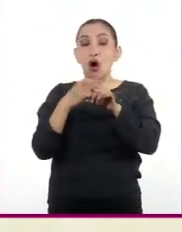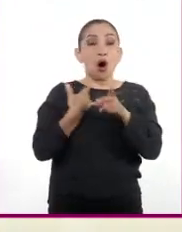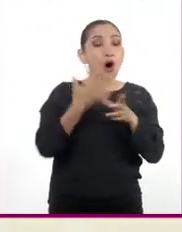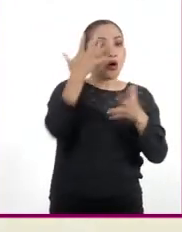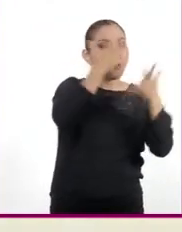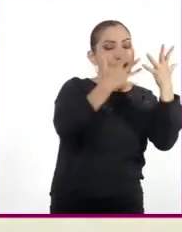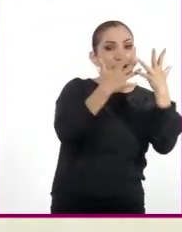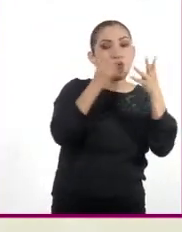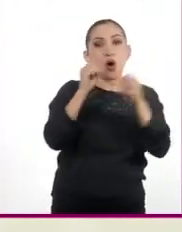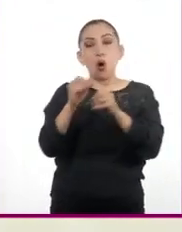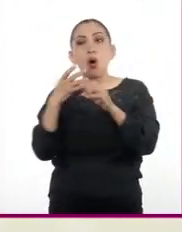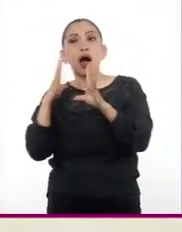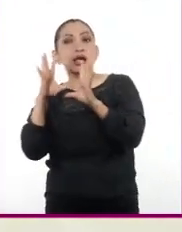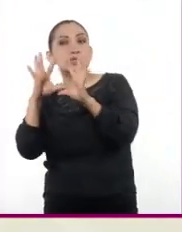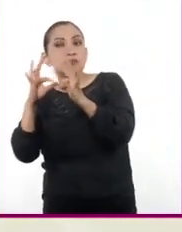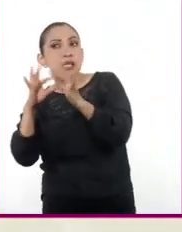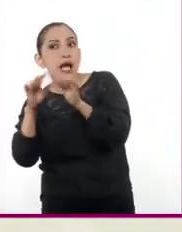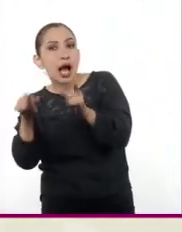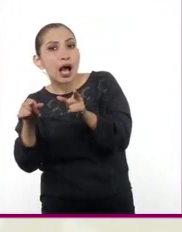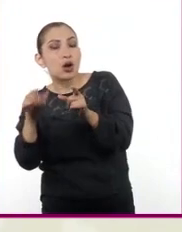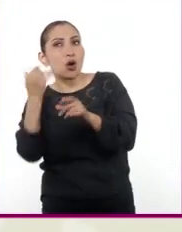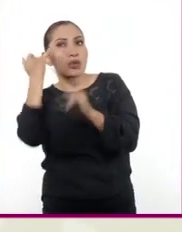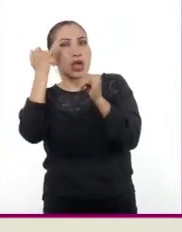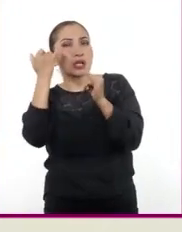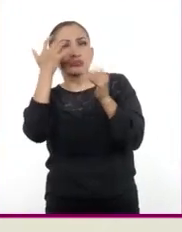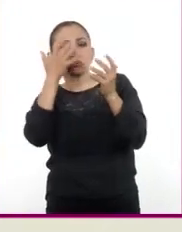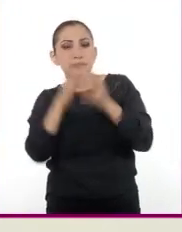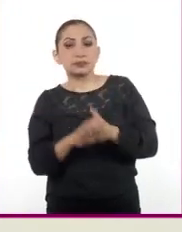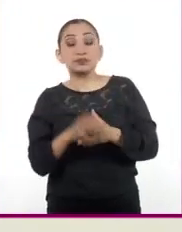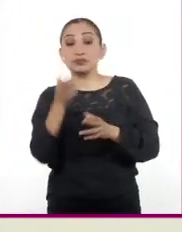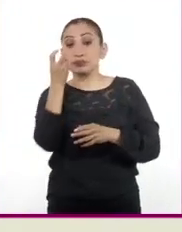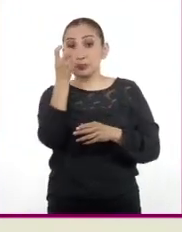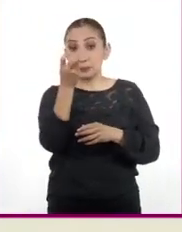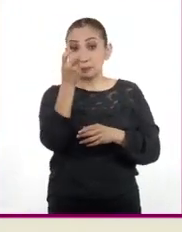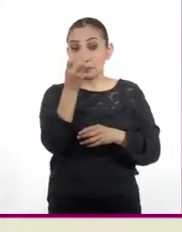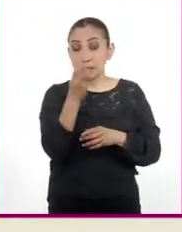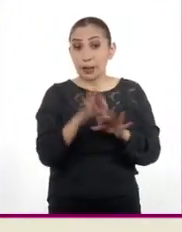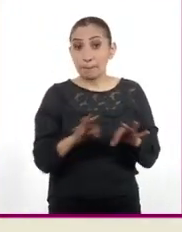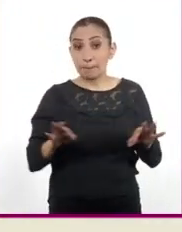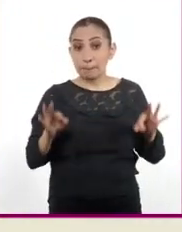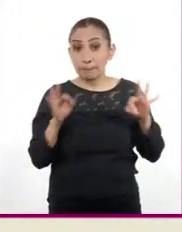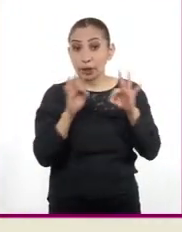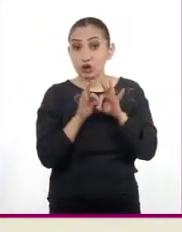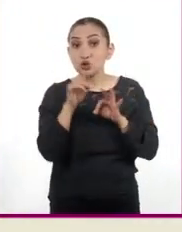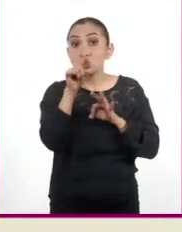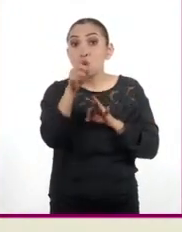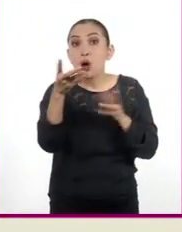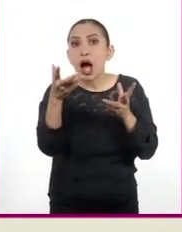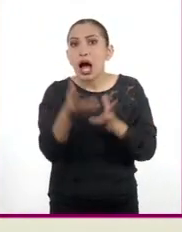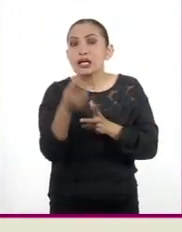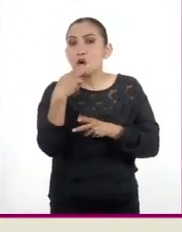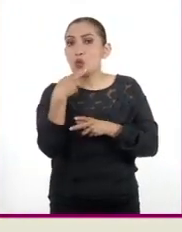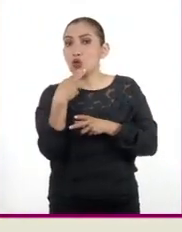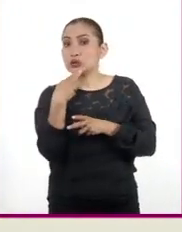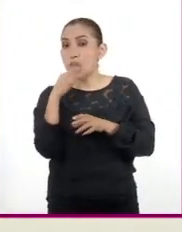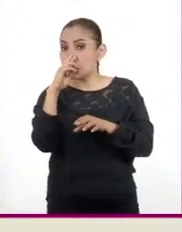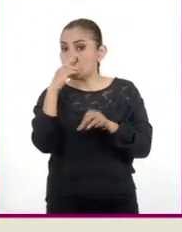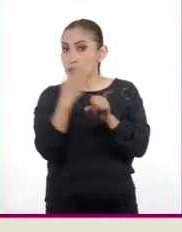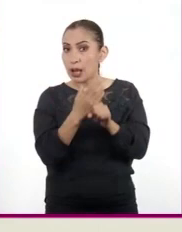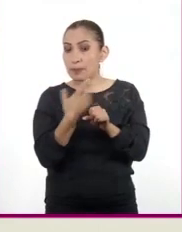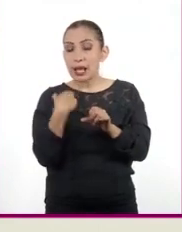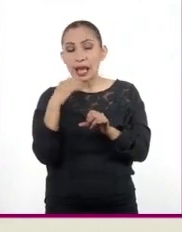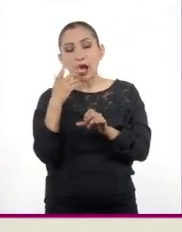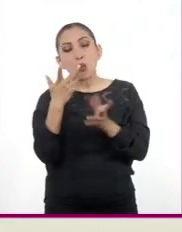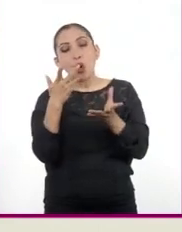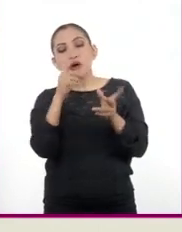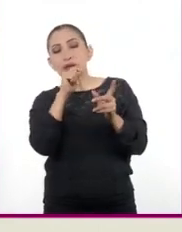y deformar los acontecimientos o ideas. Por eso, es importante que lleven a cabo un uso responsable de los medios